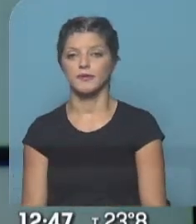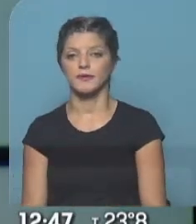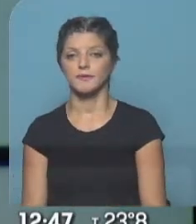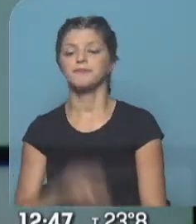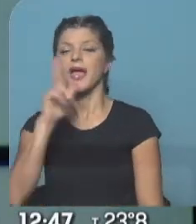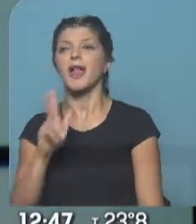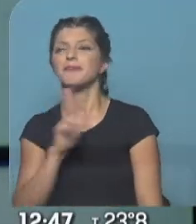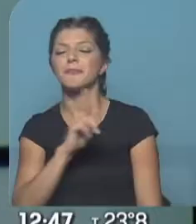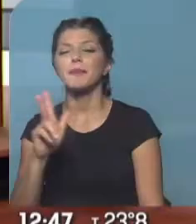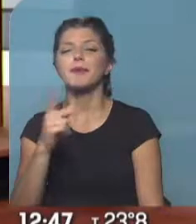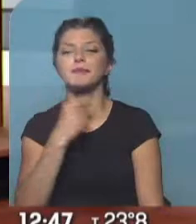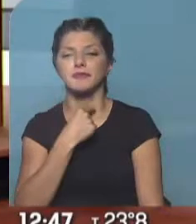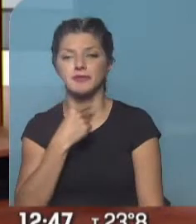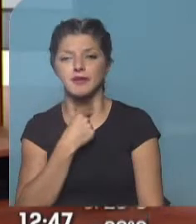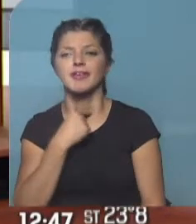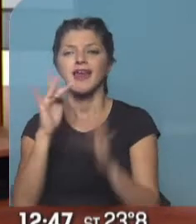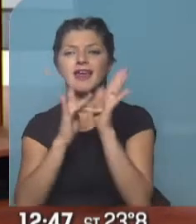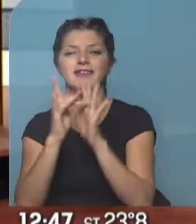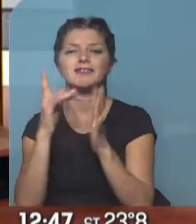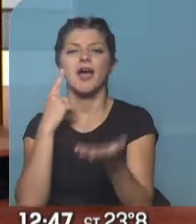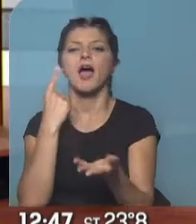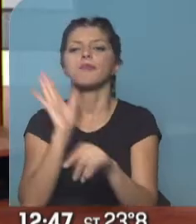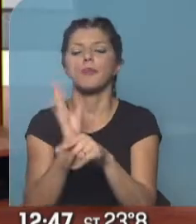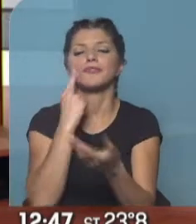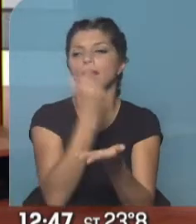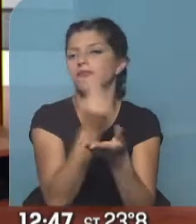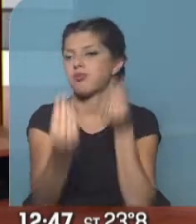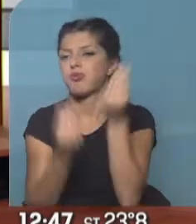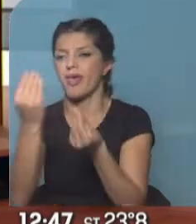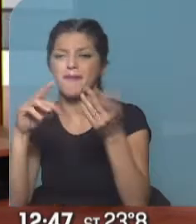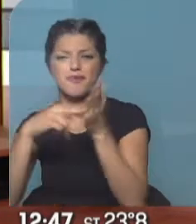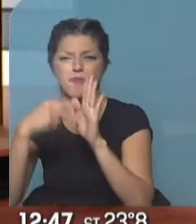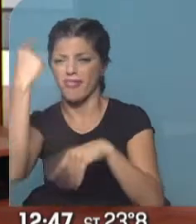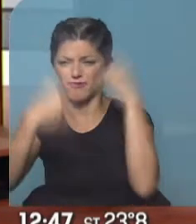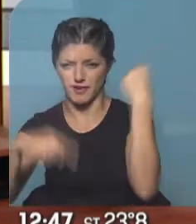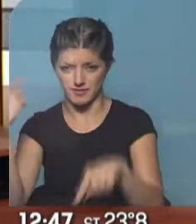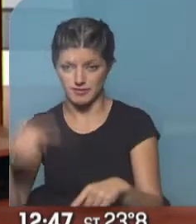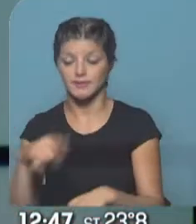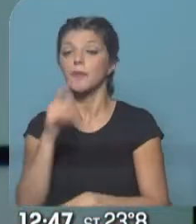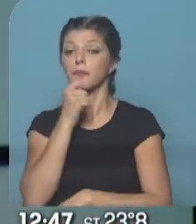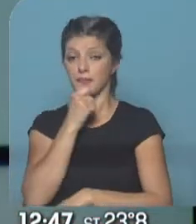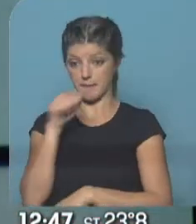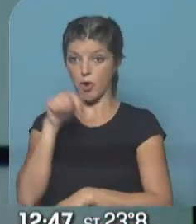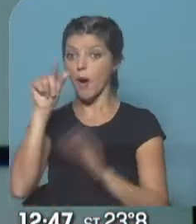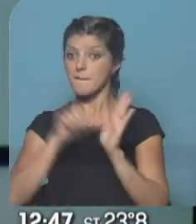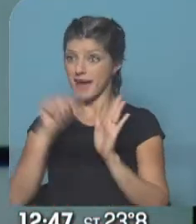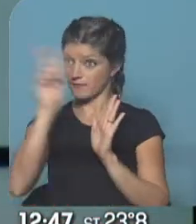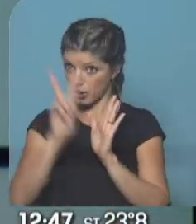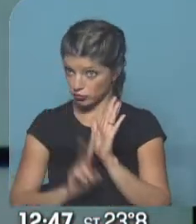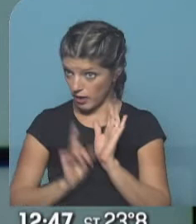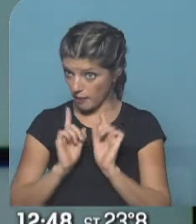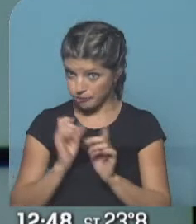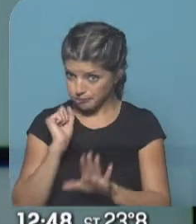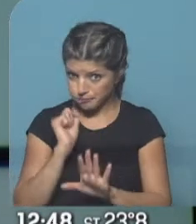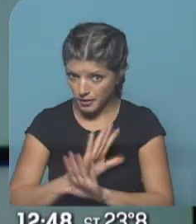querer recuperar una presencia de la Iglesia Católica en los grandes conflictos. En Venezuela estuvo, sigue estando, y sobre